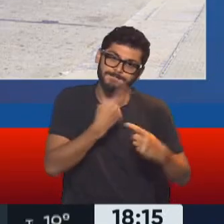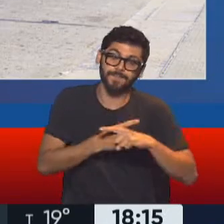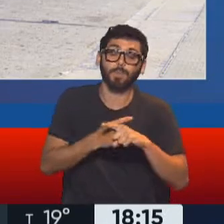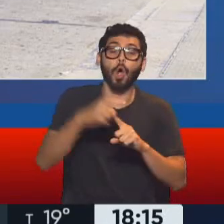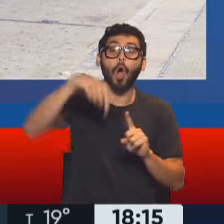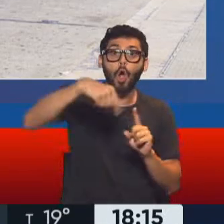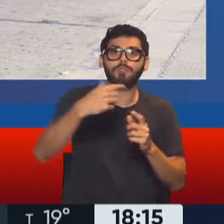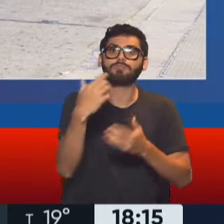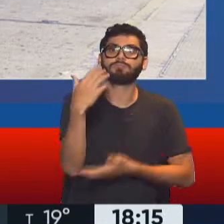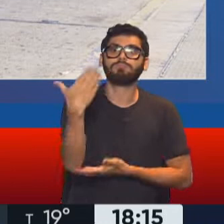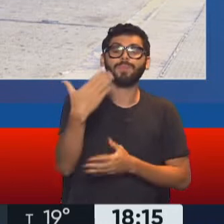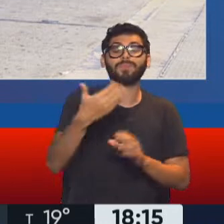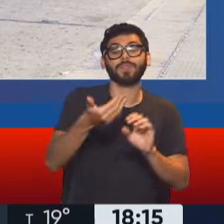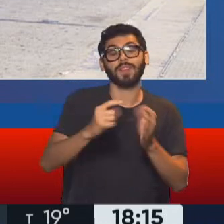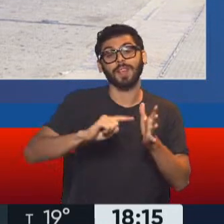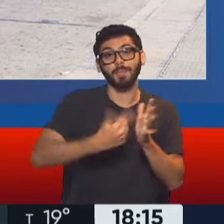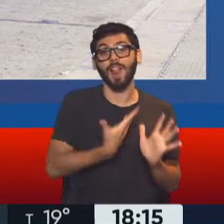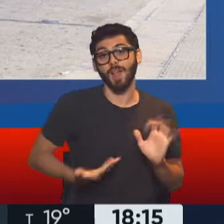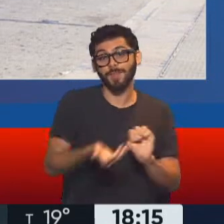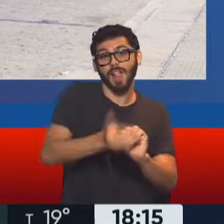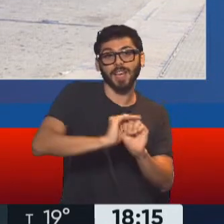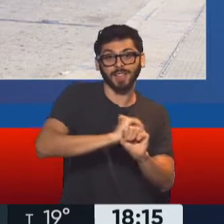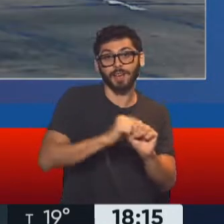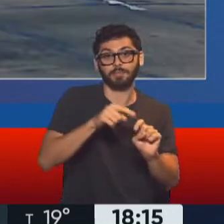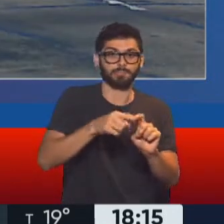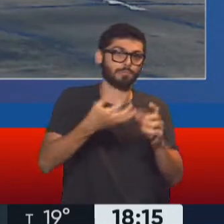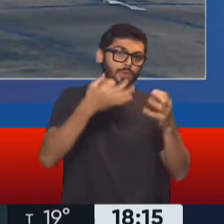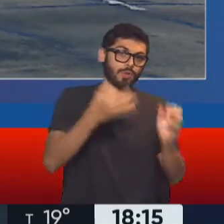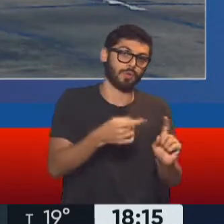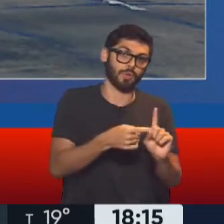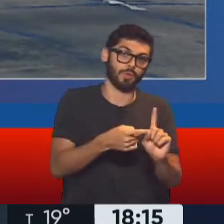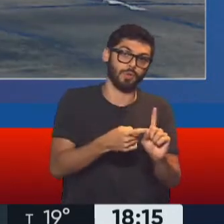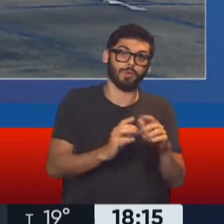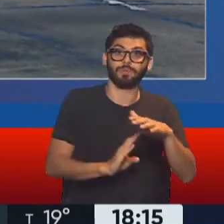jefe de gobierno porteño, Horacio Rodríguez Larreta, el actor central del otro lado del